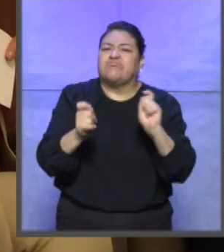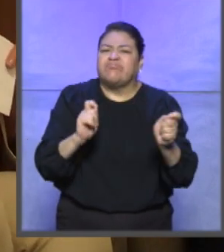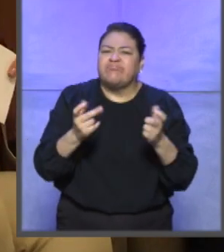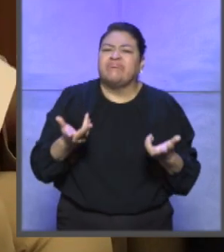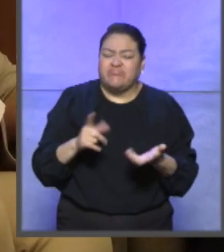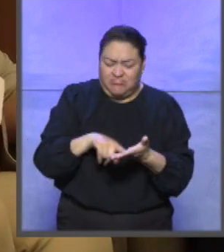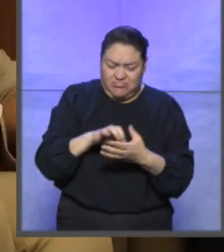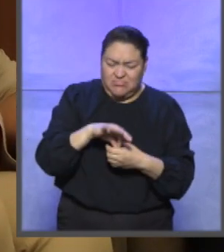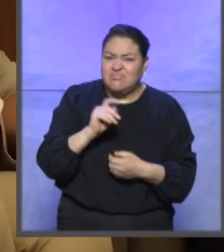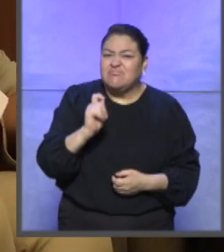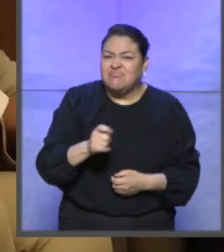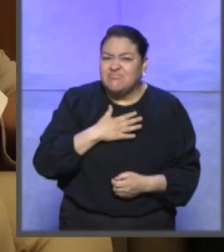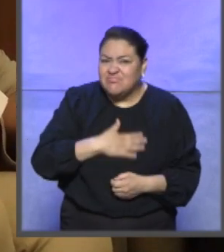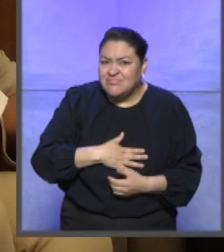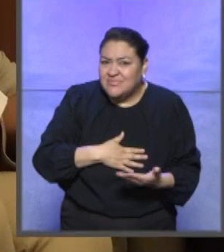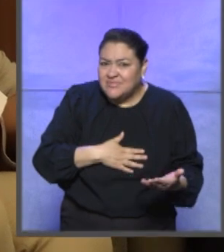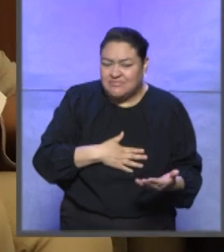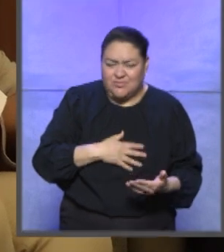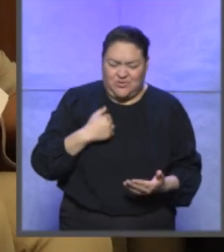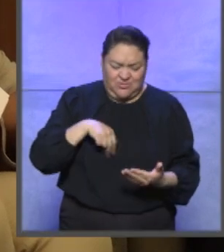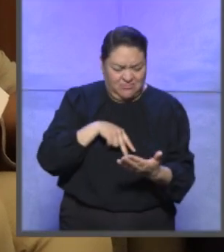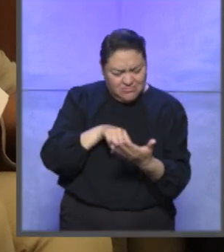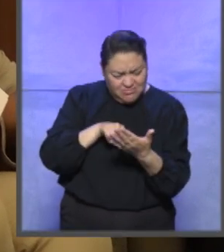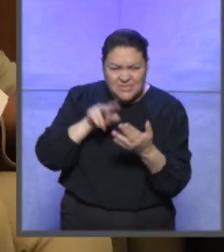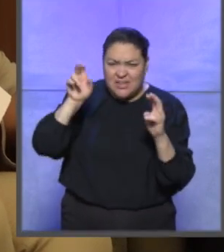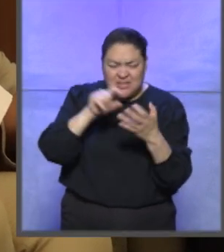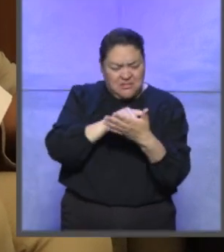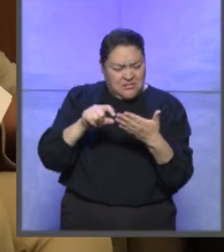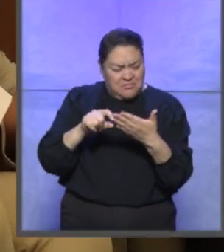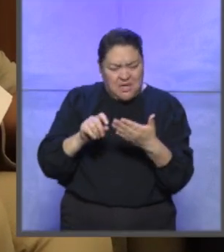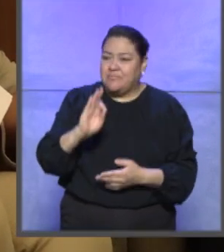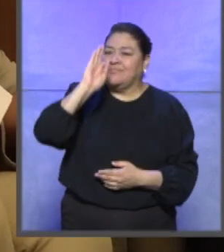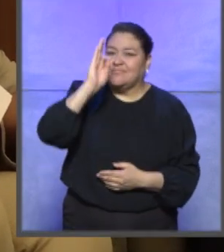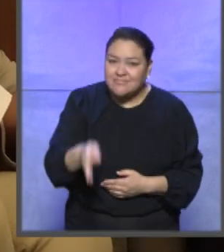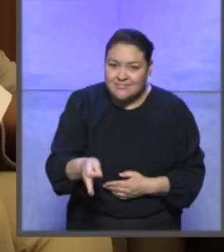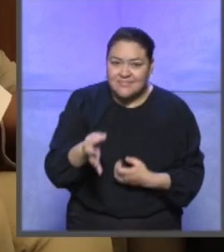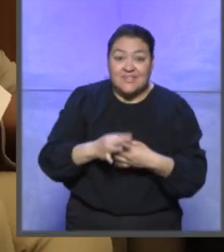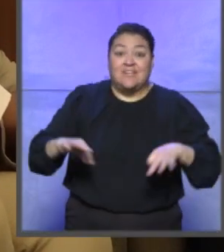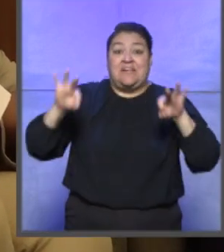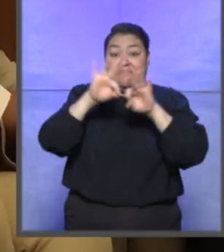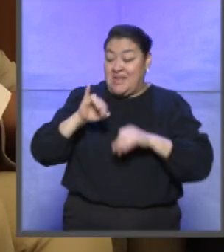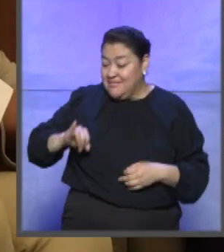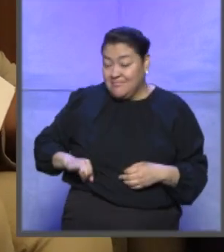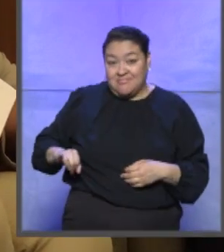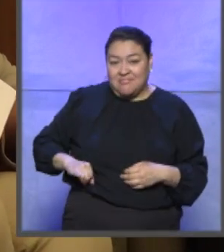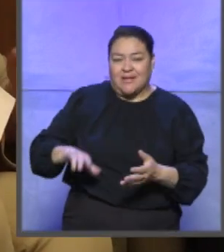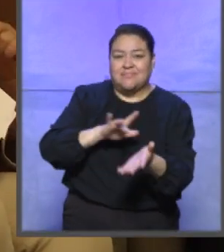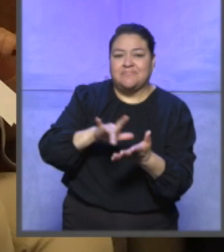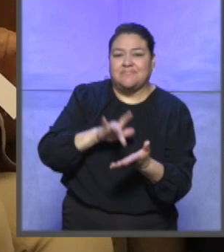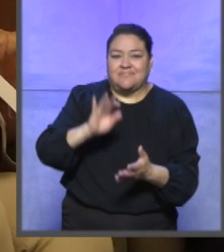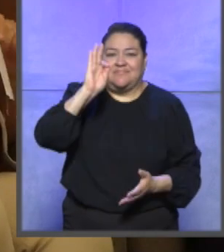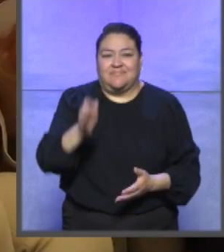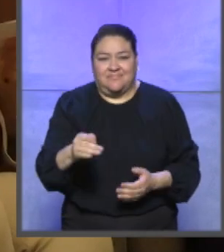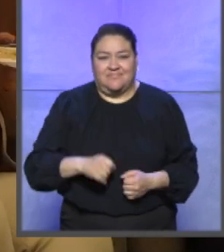democrática y la justicia electoral. Yo creo que todos dijimos, claro que sí nos sumamos, es relevante y es